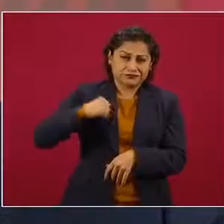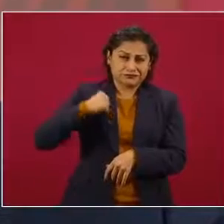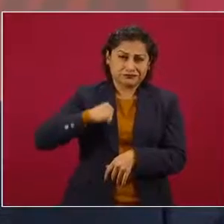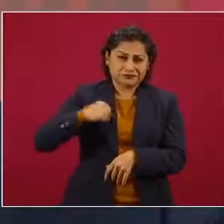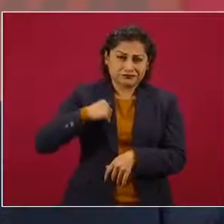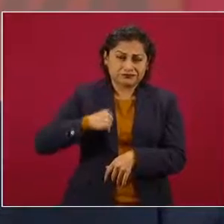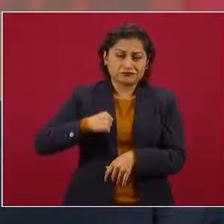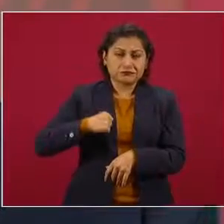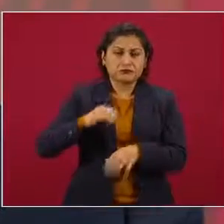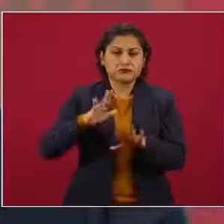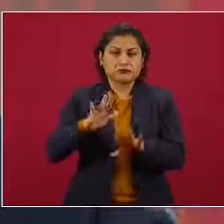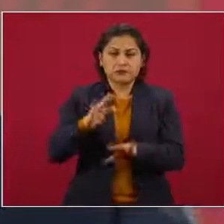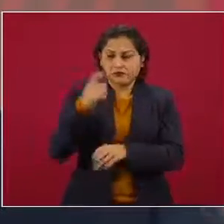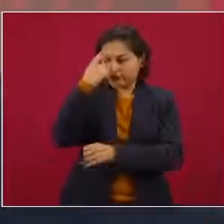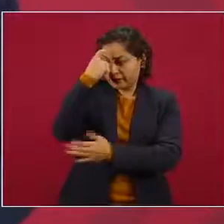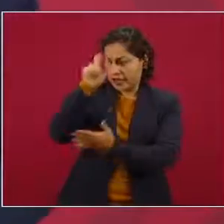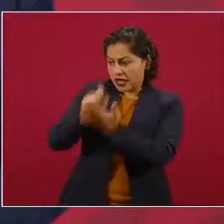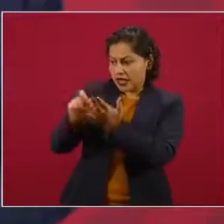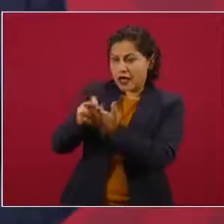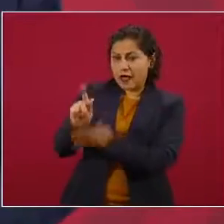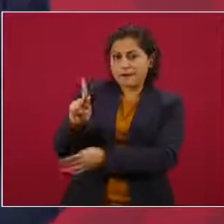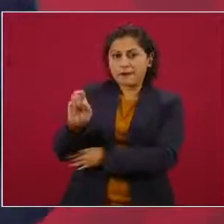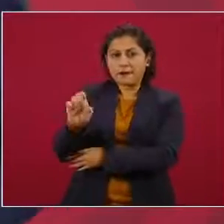Hay un poema de Pellicer.